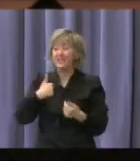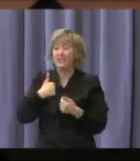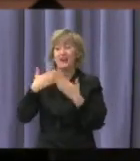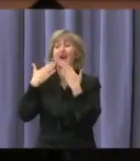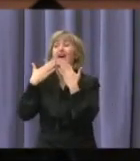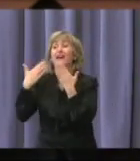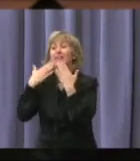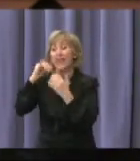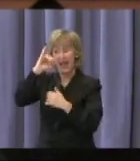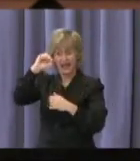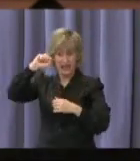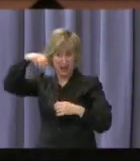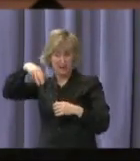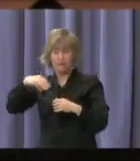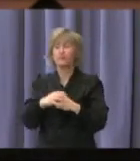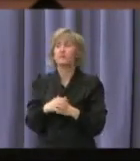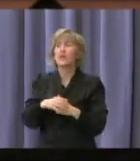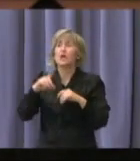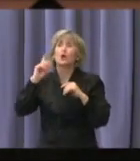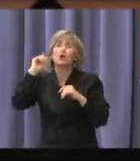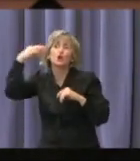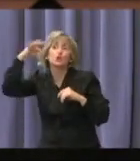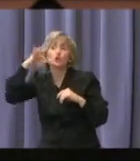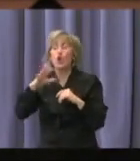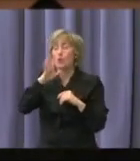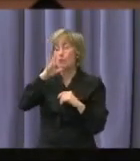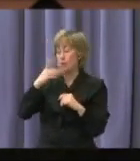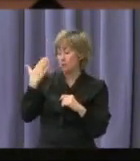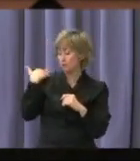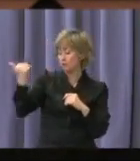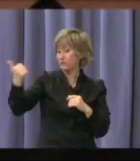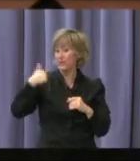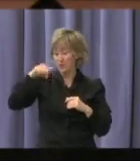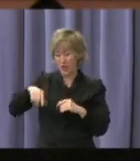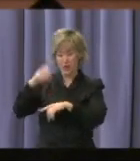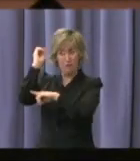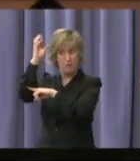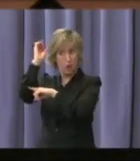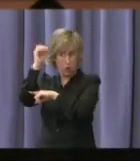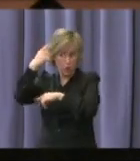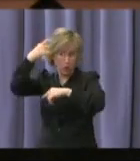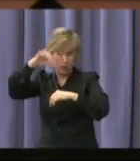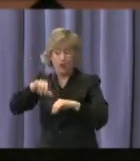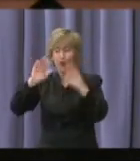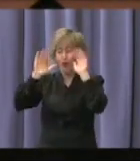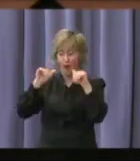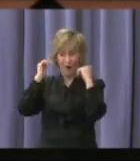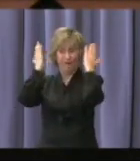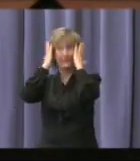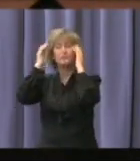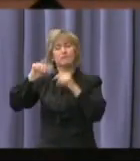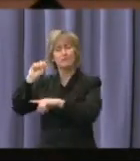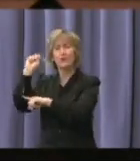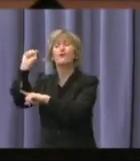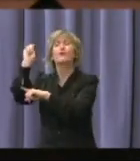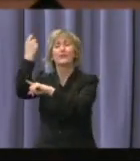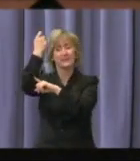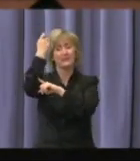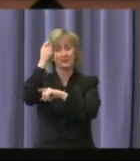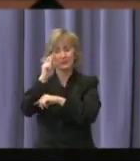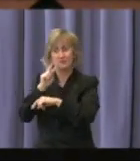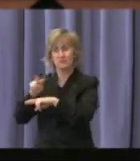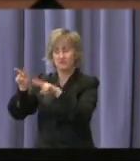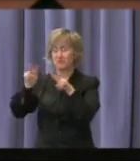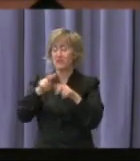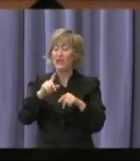Instituto, no solamente porque haya contado conmigo para ser ponente en este congreso que está siendo un éxito, sino además